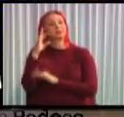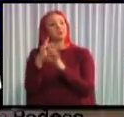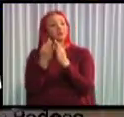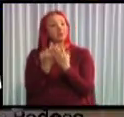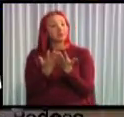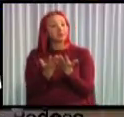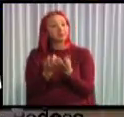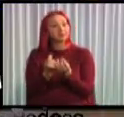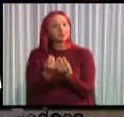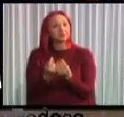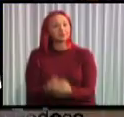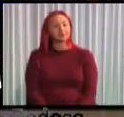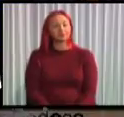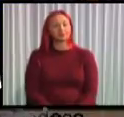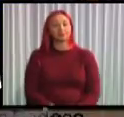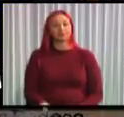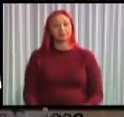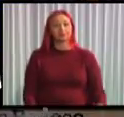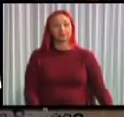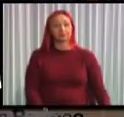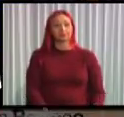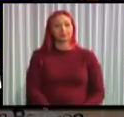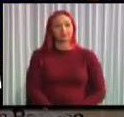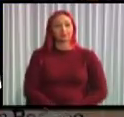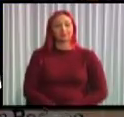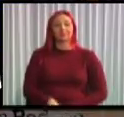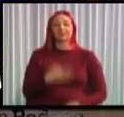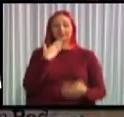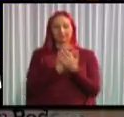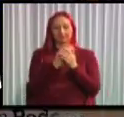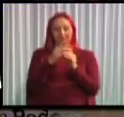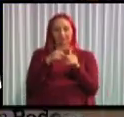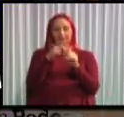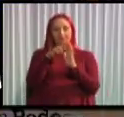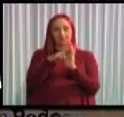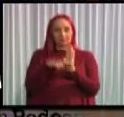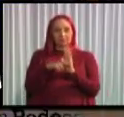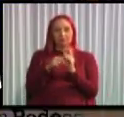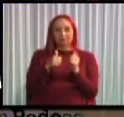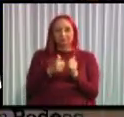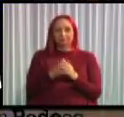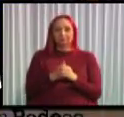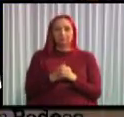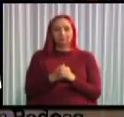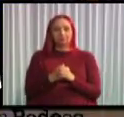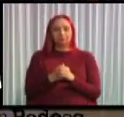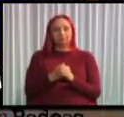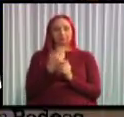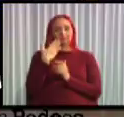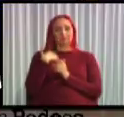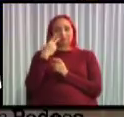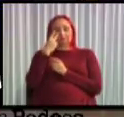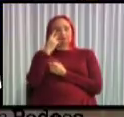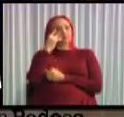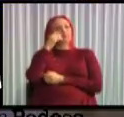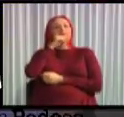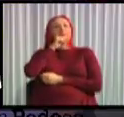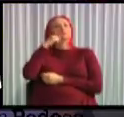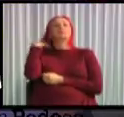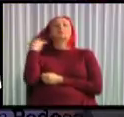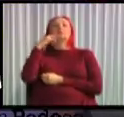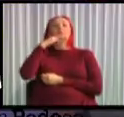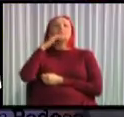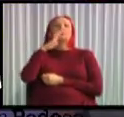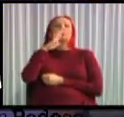familia, rápidamente? Bueno, rápidamente, reglas. Reglas. Reglas. Sí, yo soy un padre viejo. O sea, tengo una